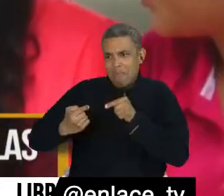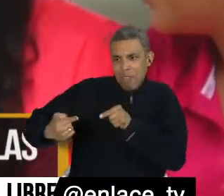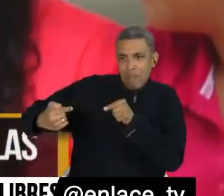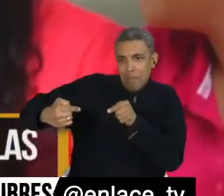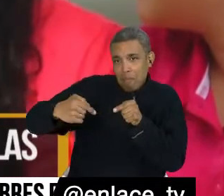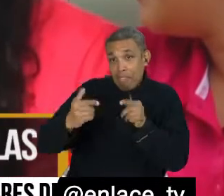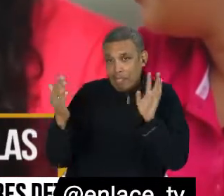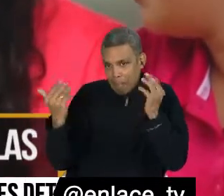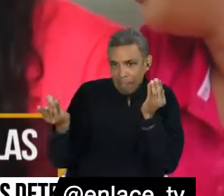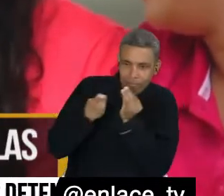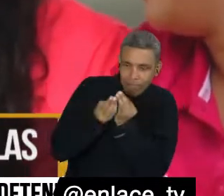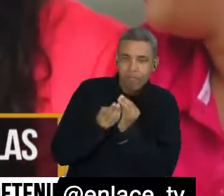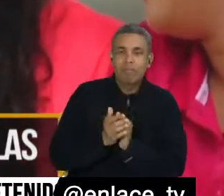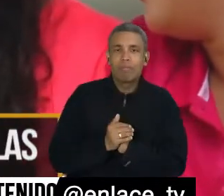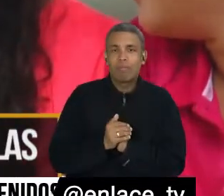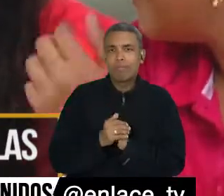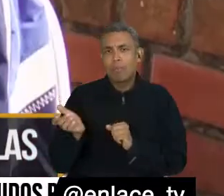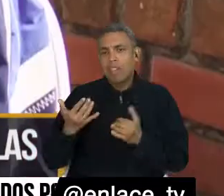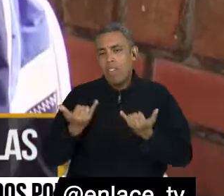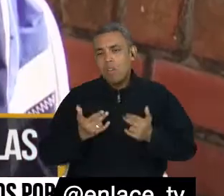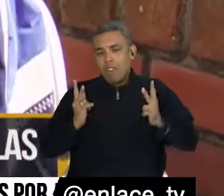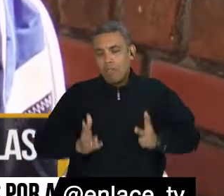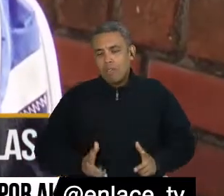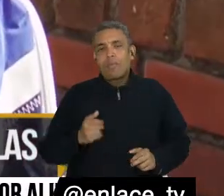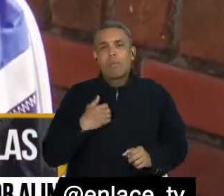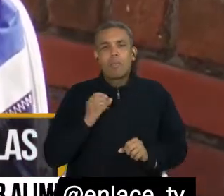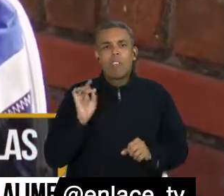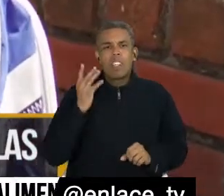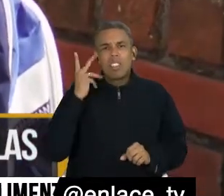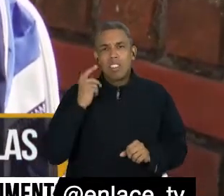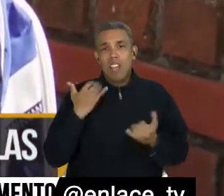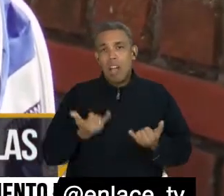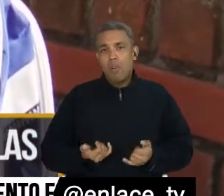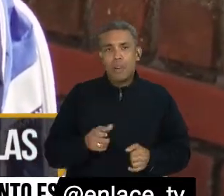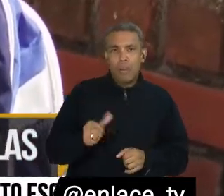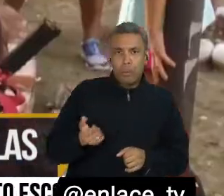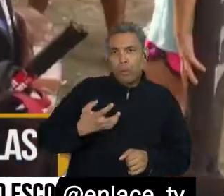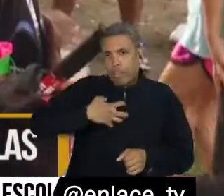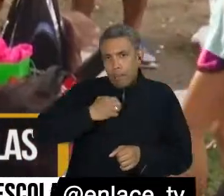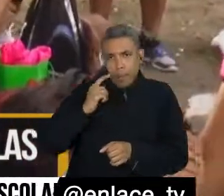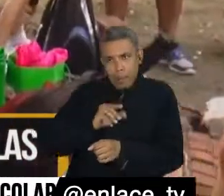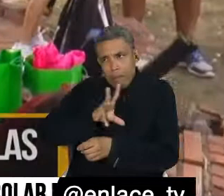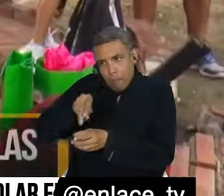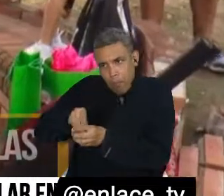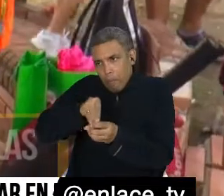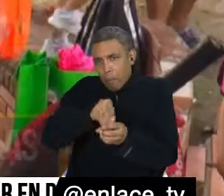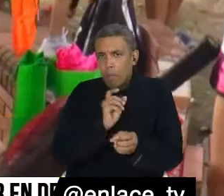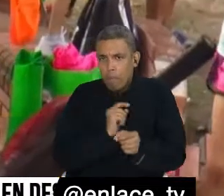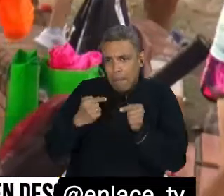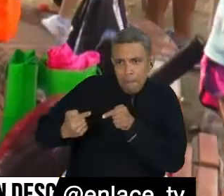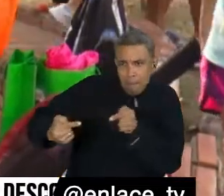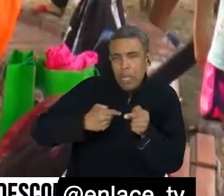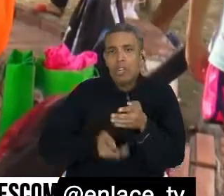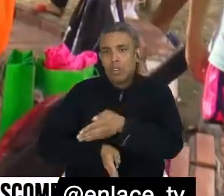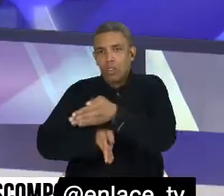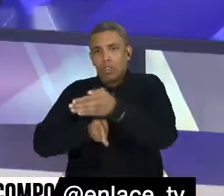Los pequeños tenistas, luego de un descanso de 15 días, se aprestan para participar en otras competencias bajo la dirección del profesor Óscar